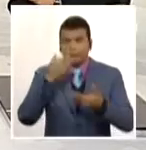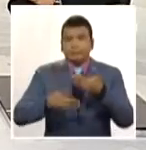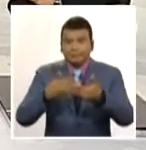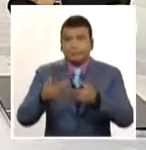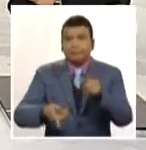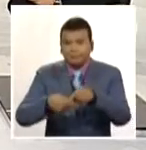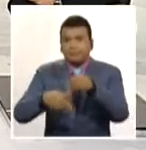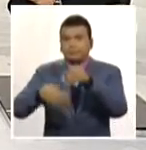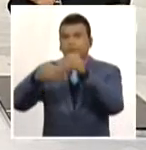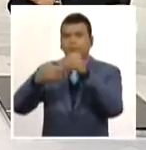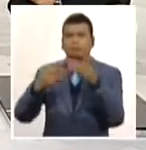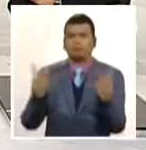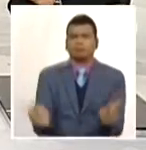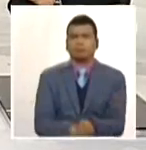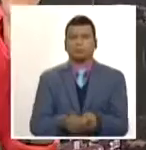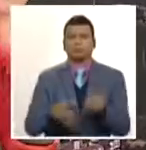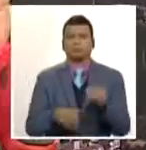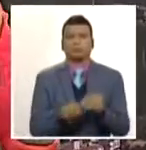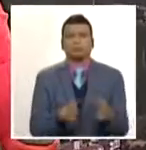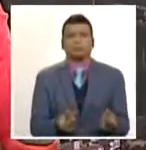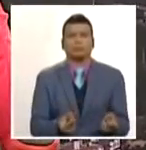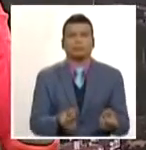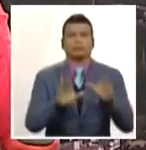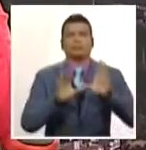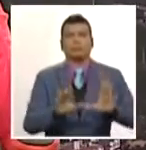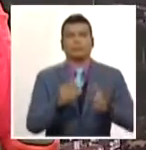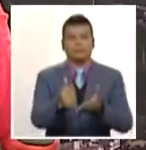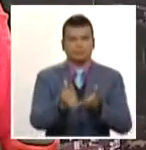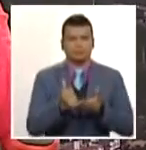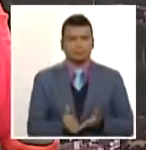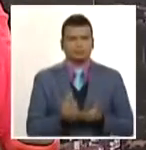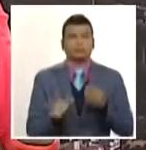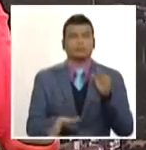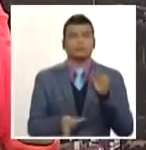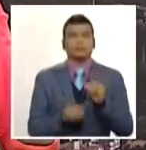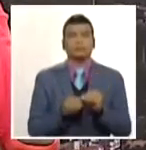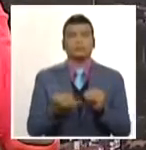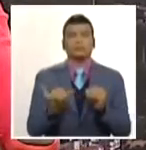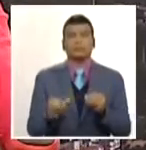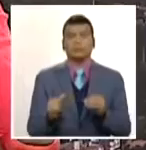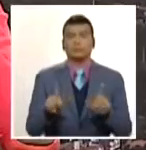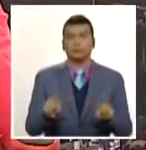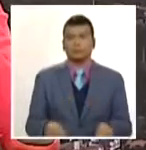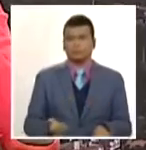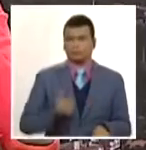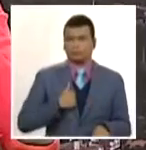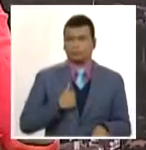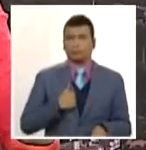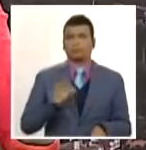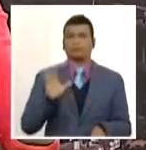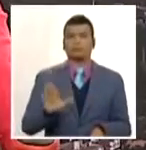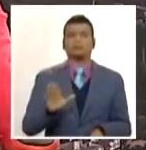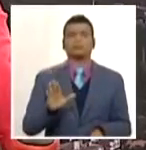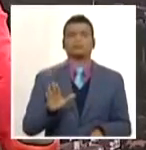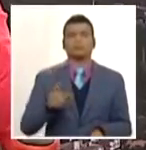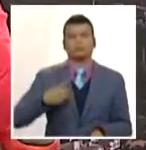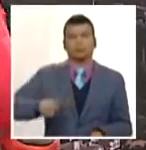y que los procedimientos sean mucho más ágiles. Hemos tenido la oportunidad nosotros también de,